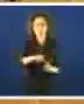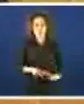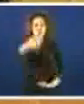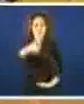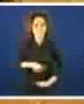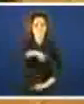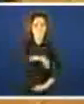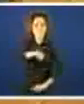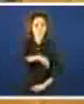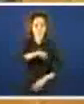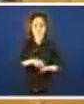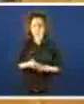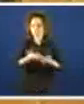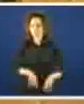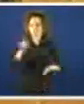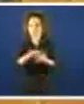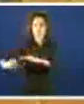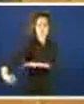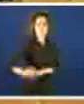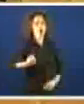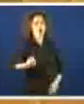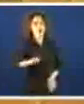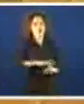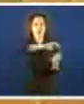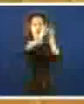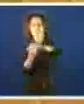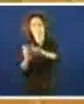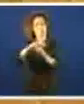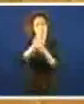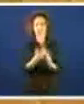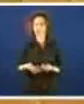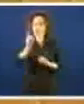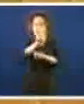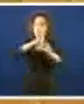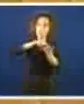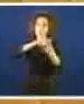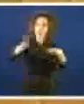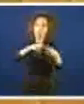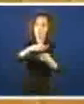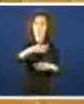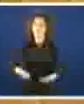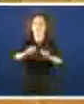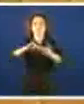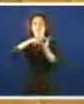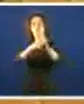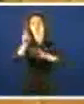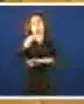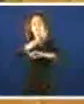exerza directamente o poder soberano para mudar a situación política e resolver os seus problemas. Ou seja, unha